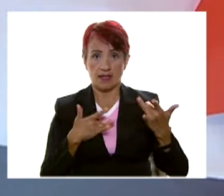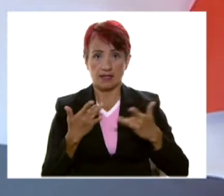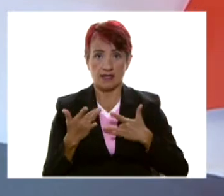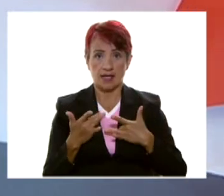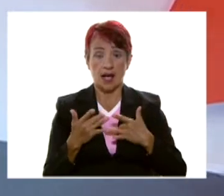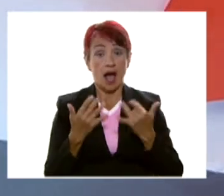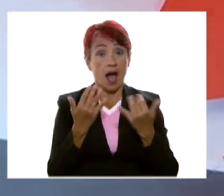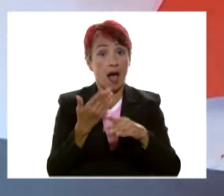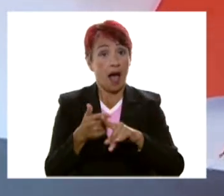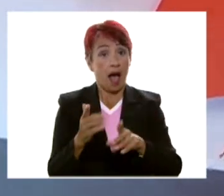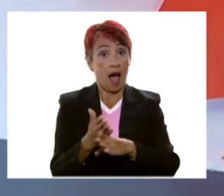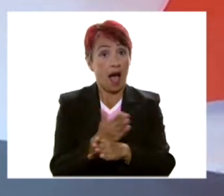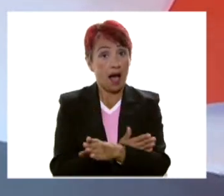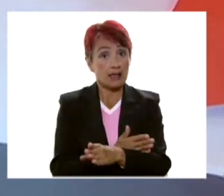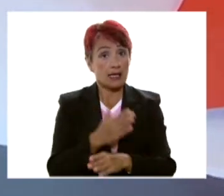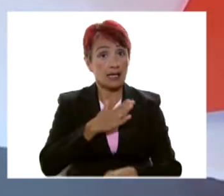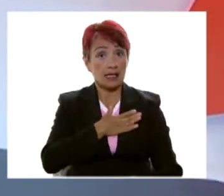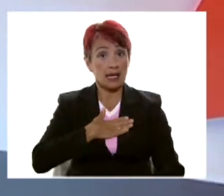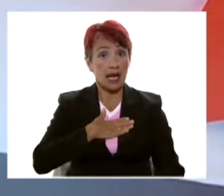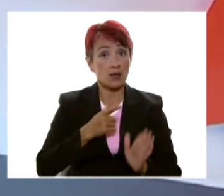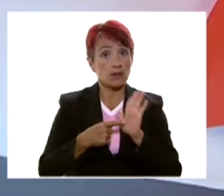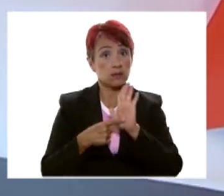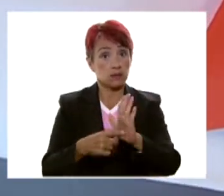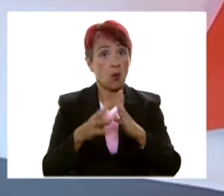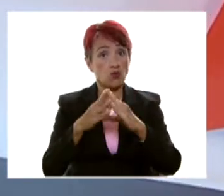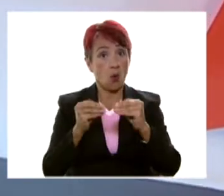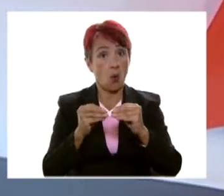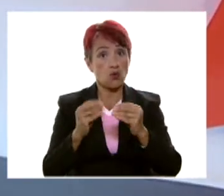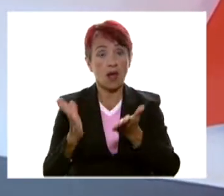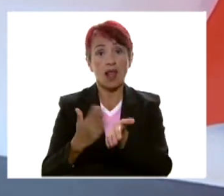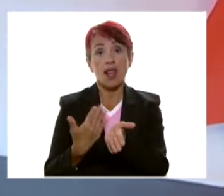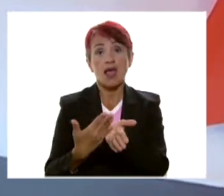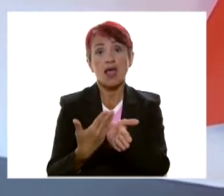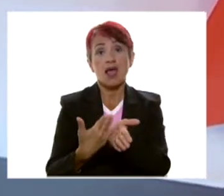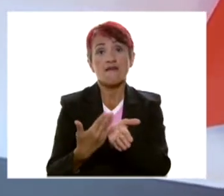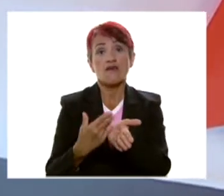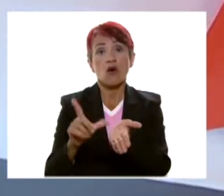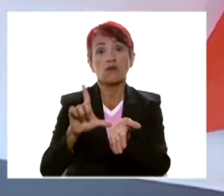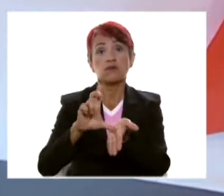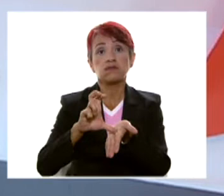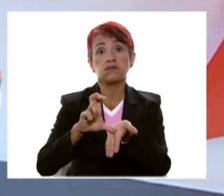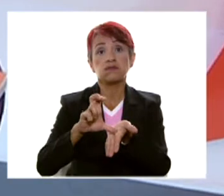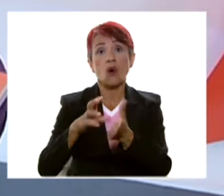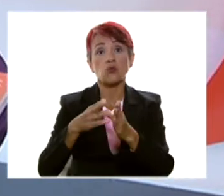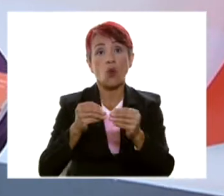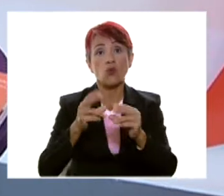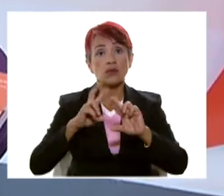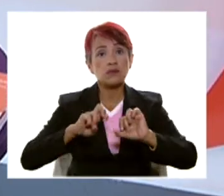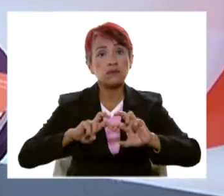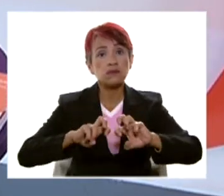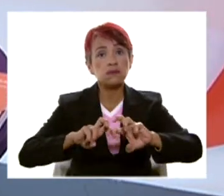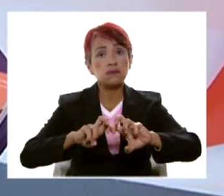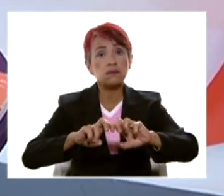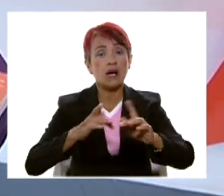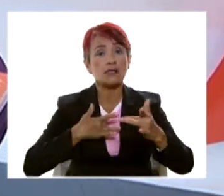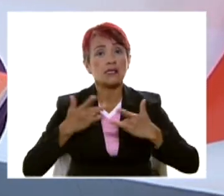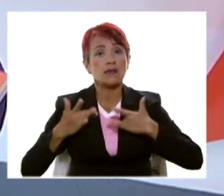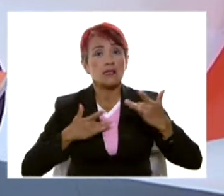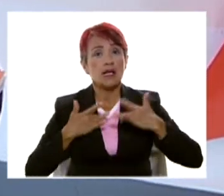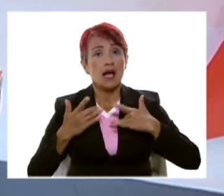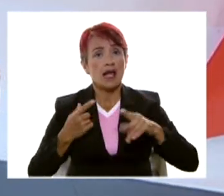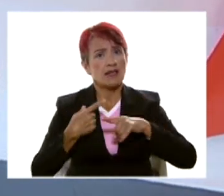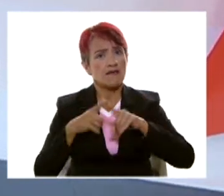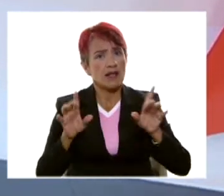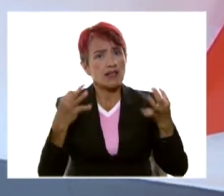Pero antes quiero recomendarle nuevamente a la colección Bicentenario para que realicen cada una de estas actividades. En diferentes